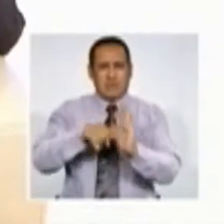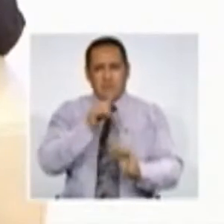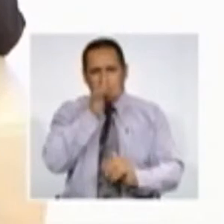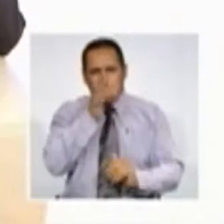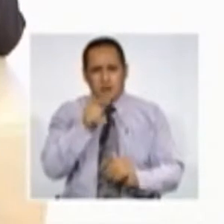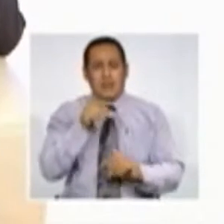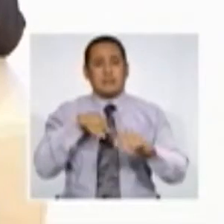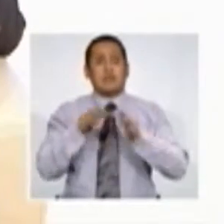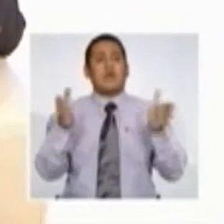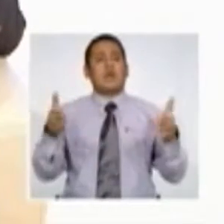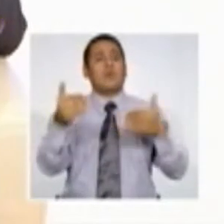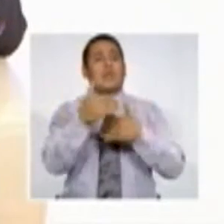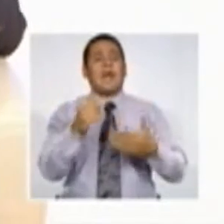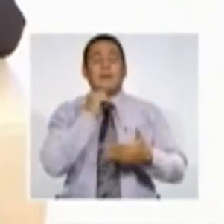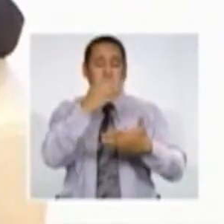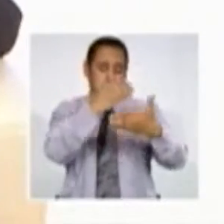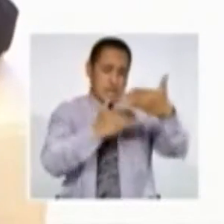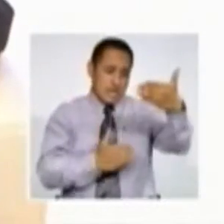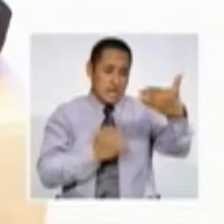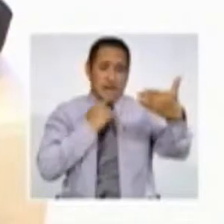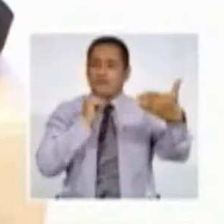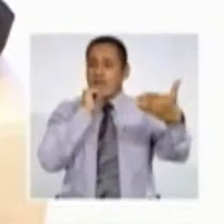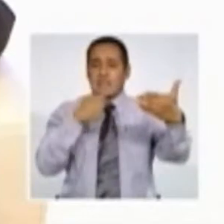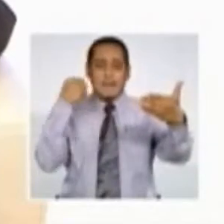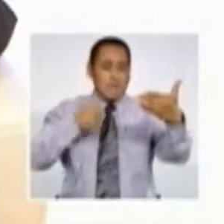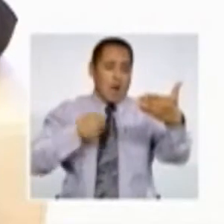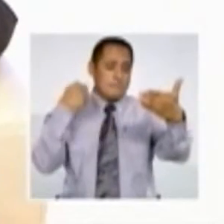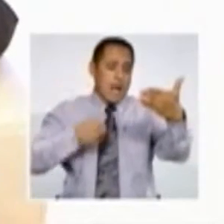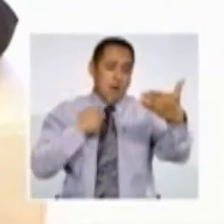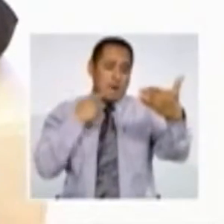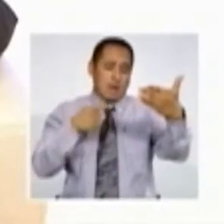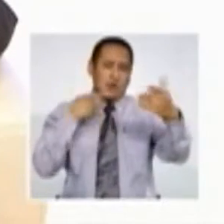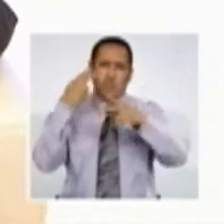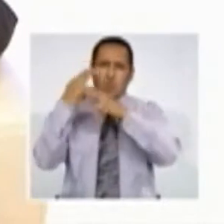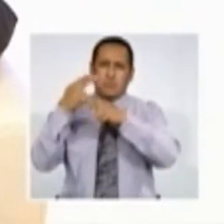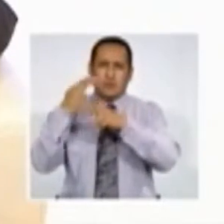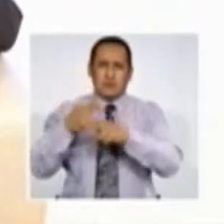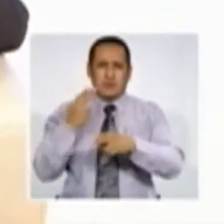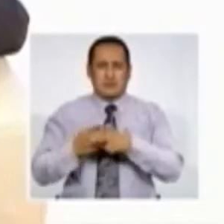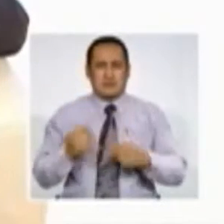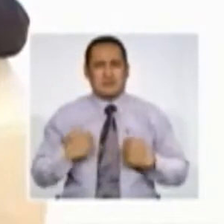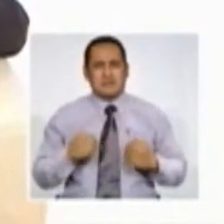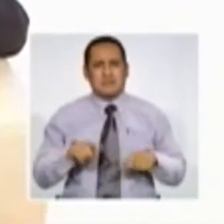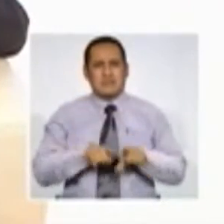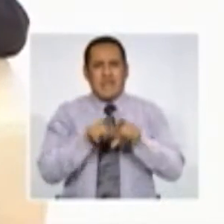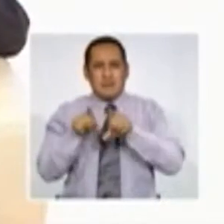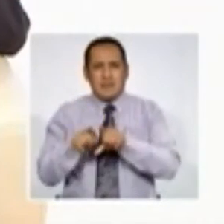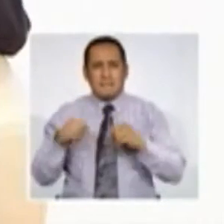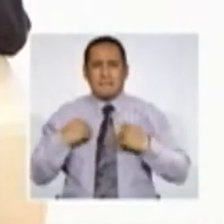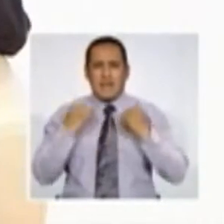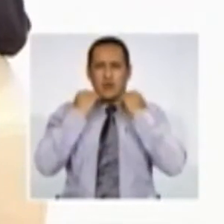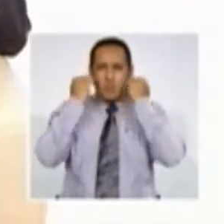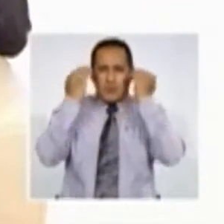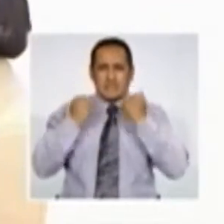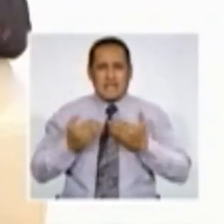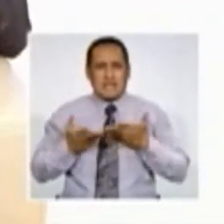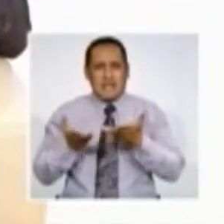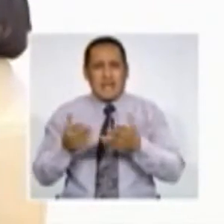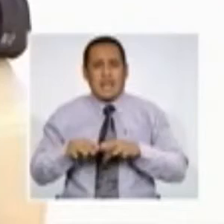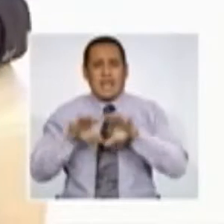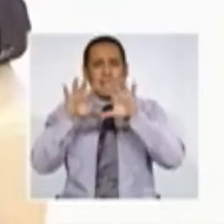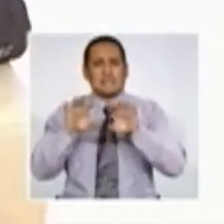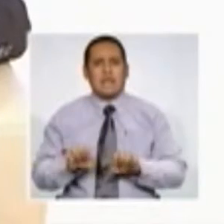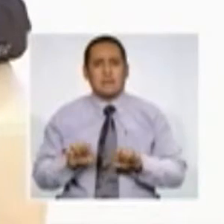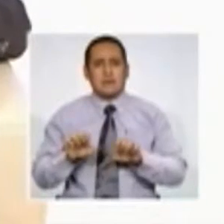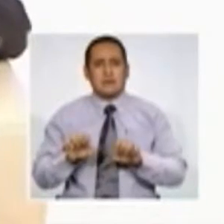ridiculizaba en el aula diciendo, a ver, ¿quiénes no han pagado la pensión? Fulano, sutano, mengano. O sea, también se les impedía dar